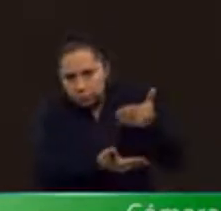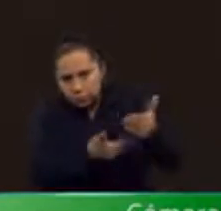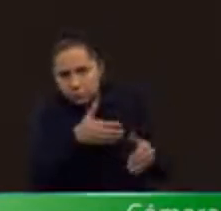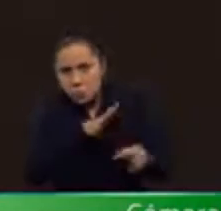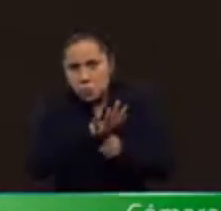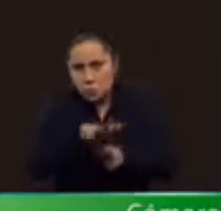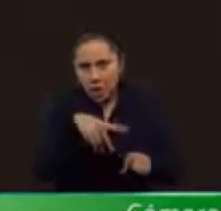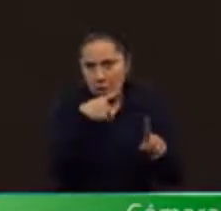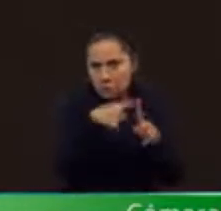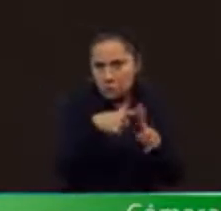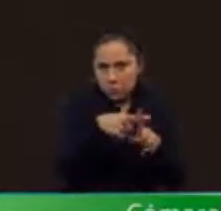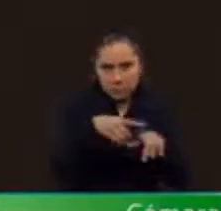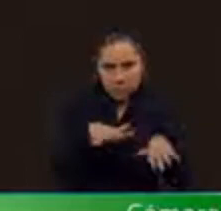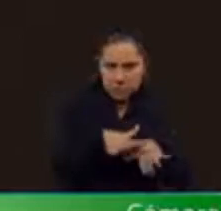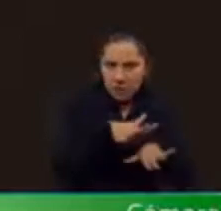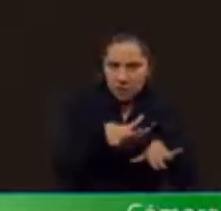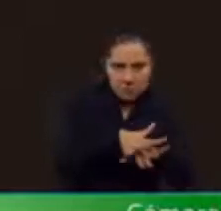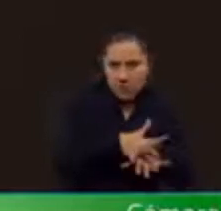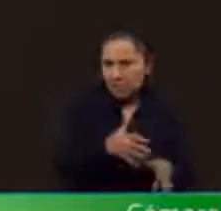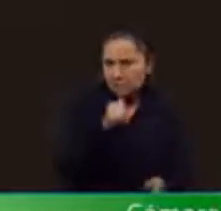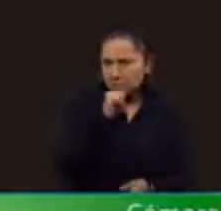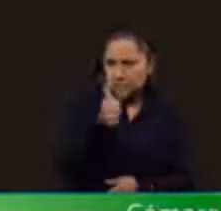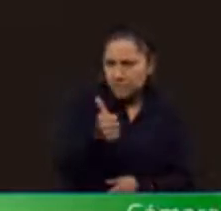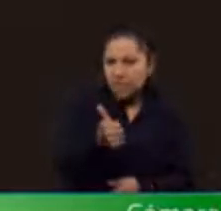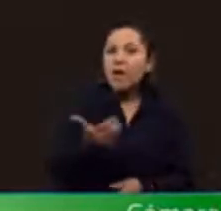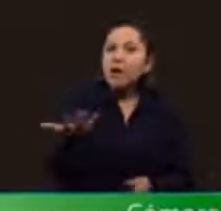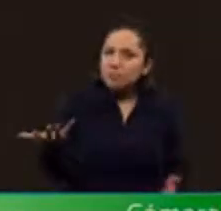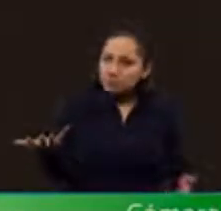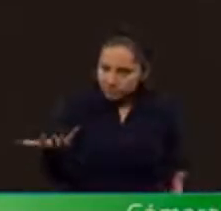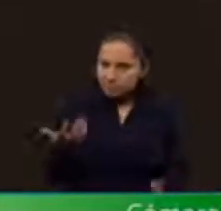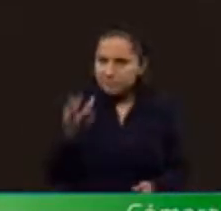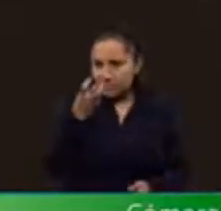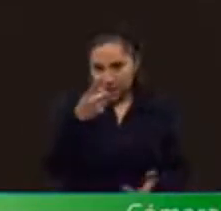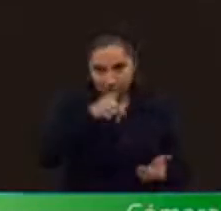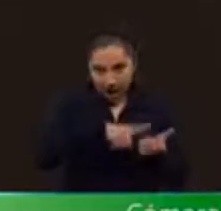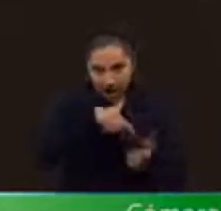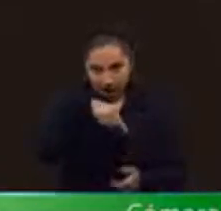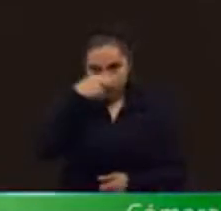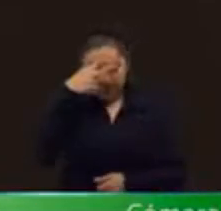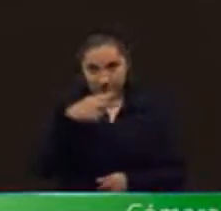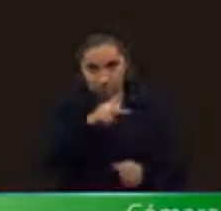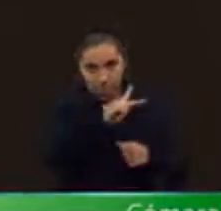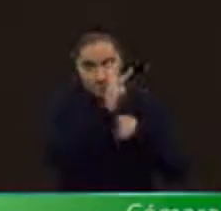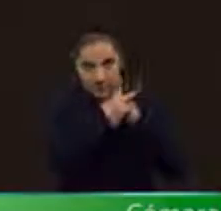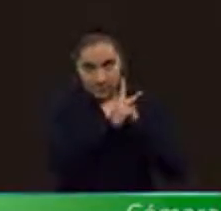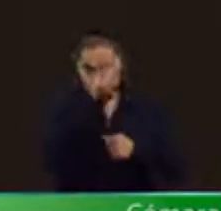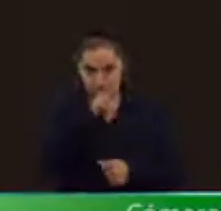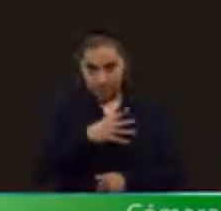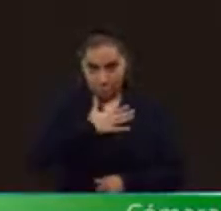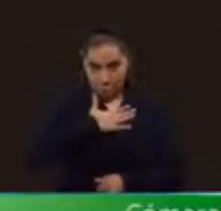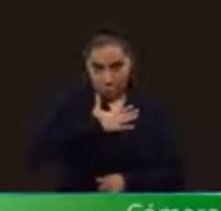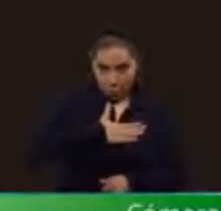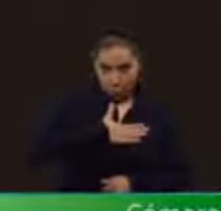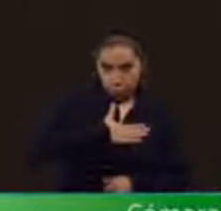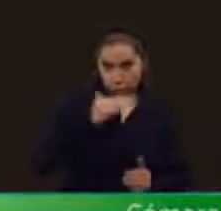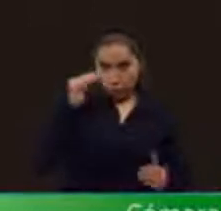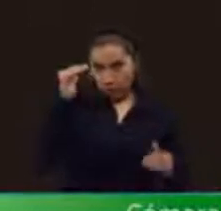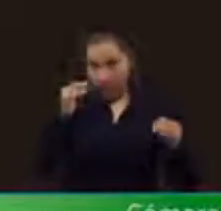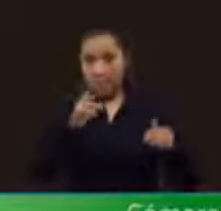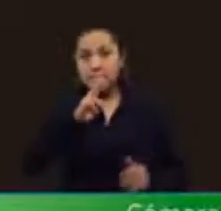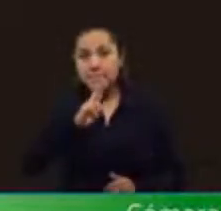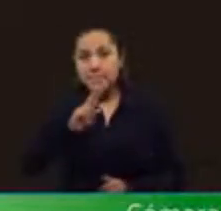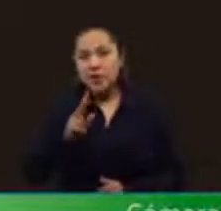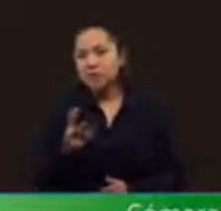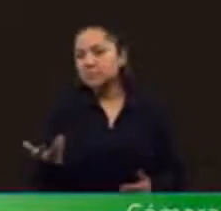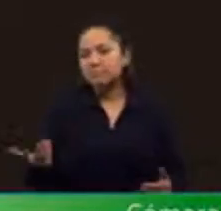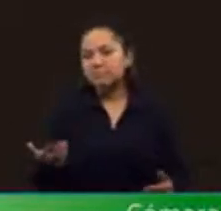sí muchos que nos alejan de la esperanza de vivir en un país más justo y mejor. Este paquete muestra